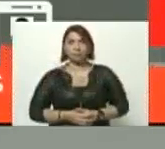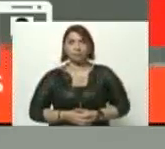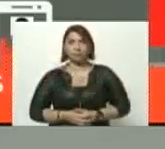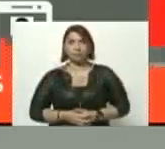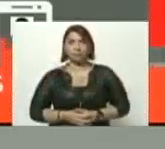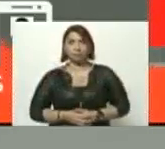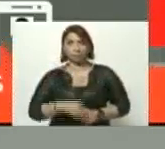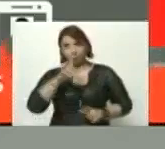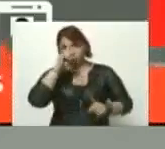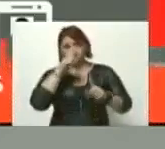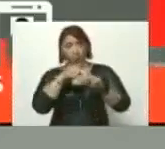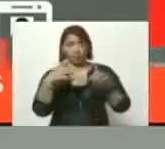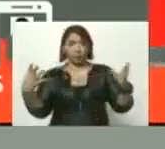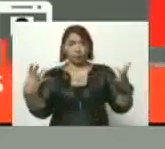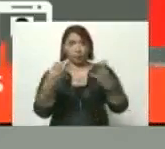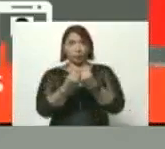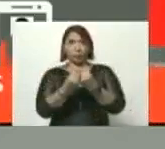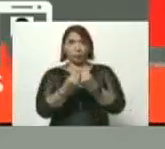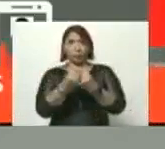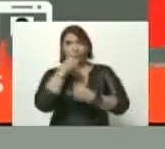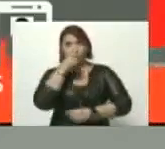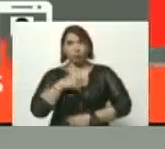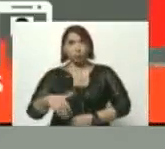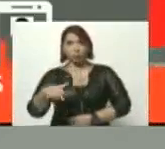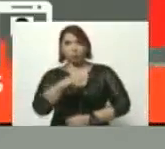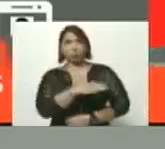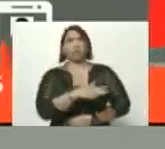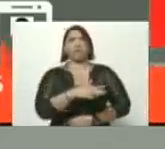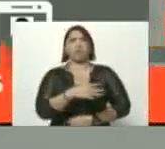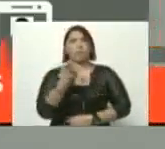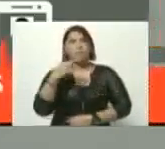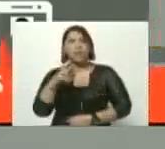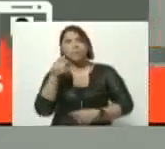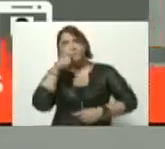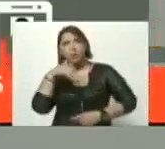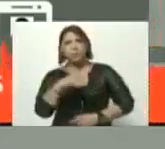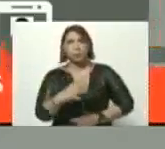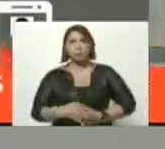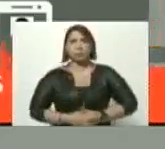Para ir a gobernar junto al pueblo, con el pueblo, por el pueblo y para el pueblo.